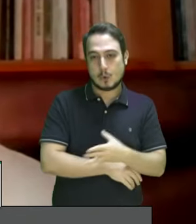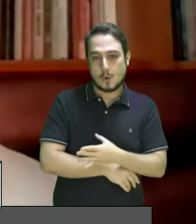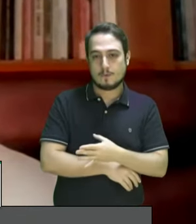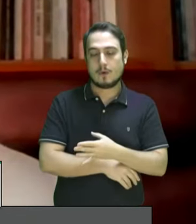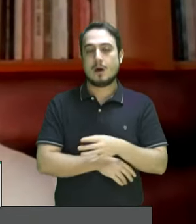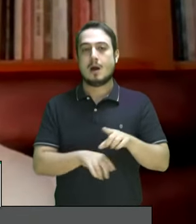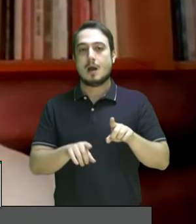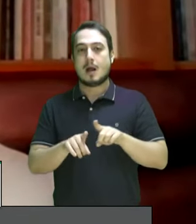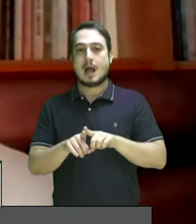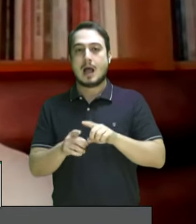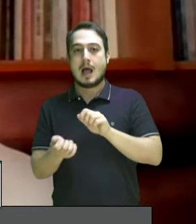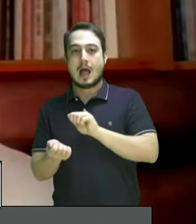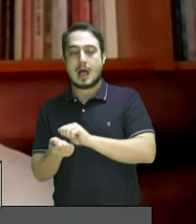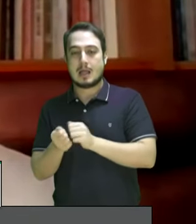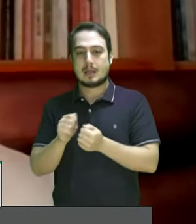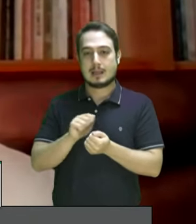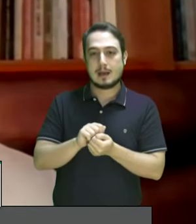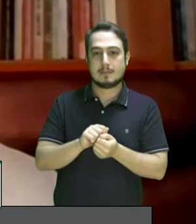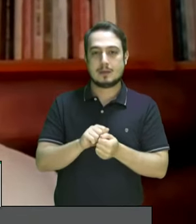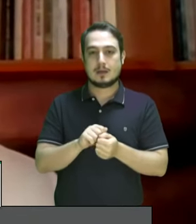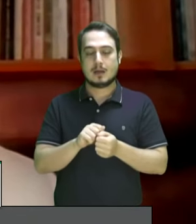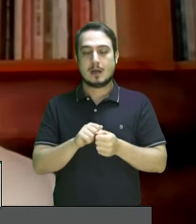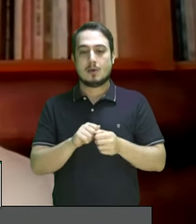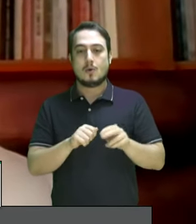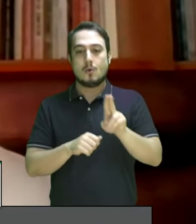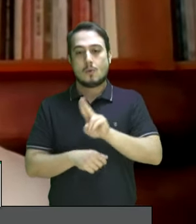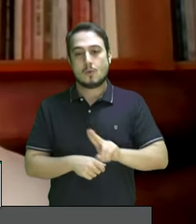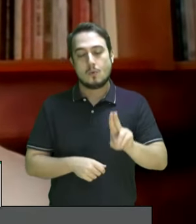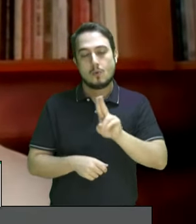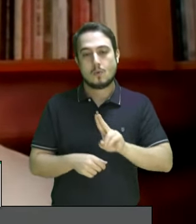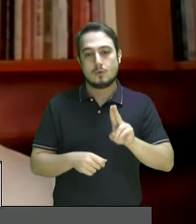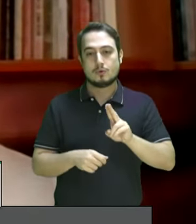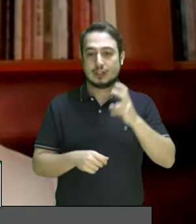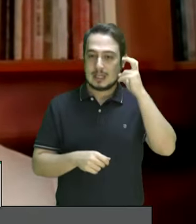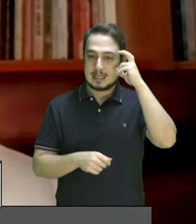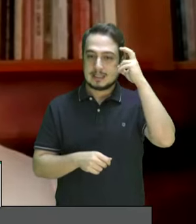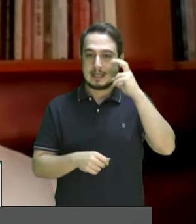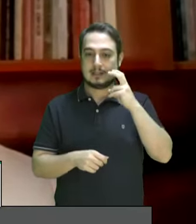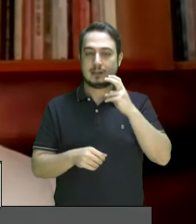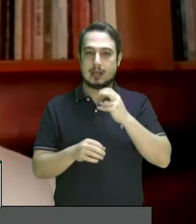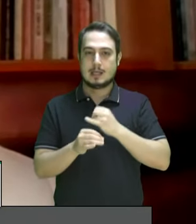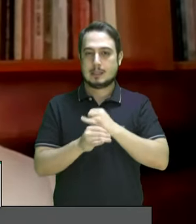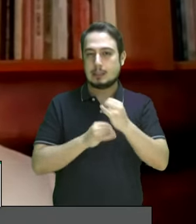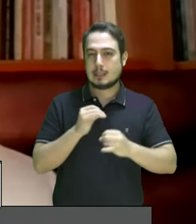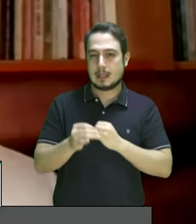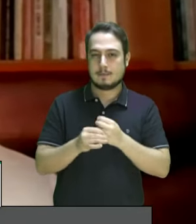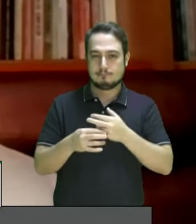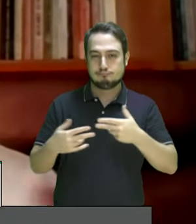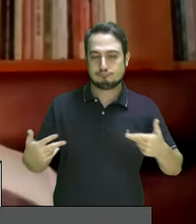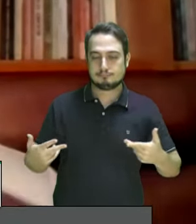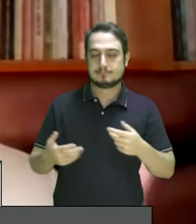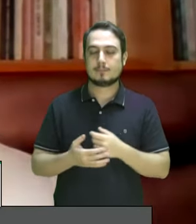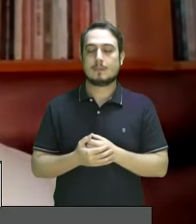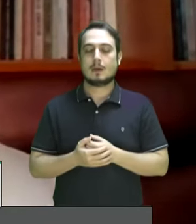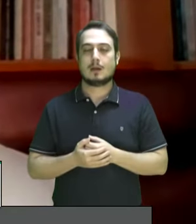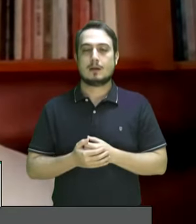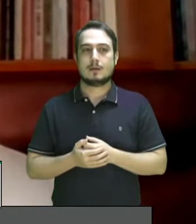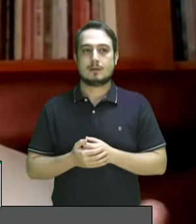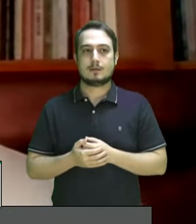a el uso de herramientas de inteligencia artificial que por supuesto están